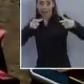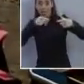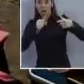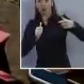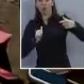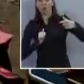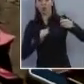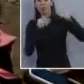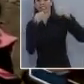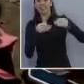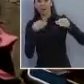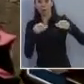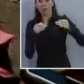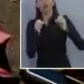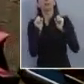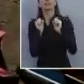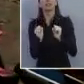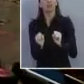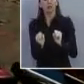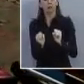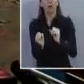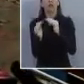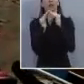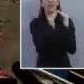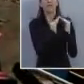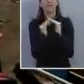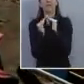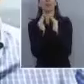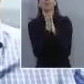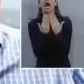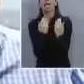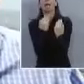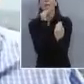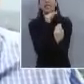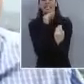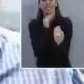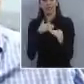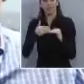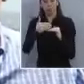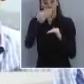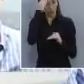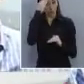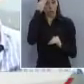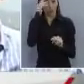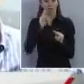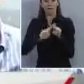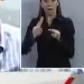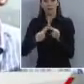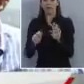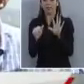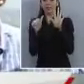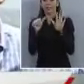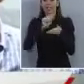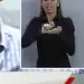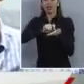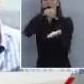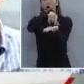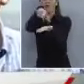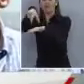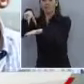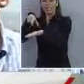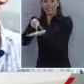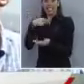las medidas de seguridad, es posible instalar viviendas de emergencia. Durante los próximos días vamos a implementar a lo menos seis oficinas